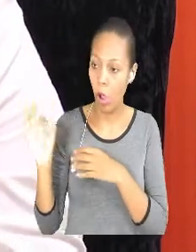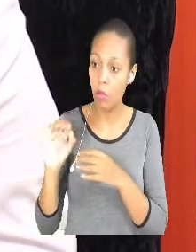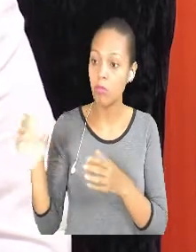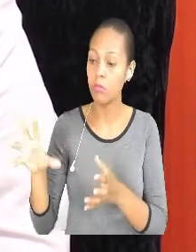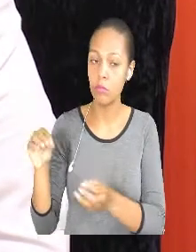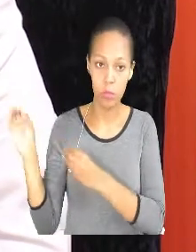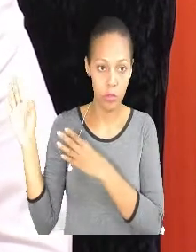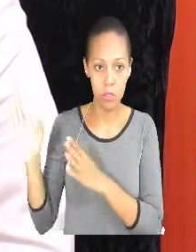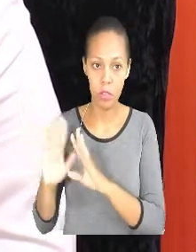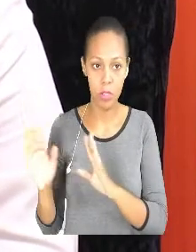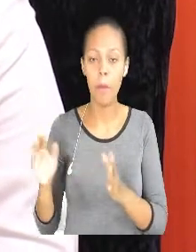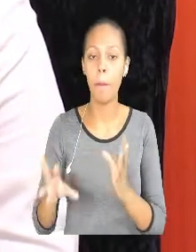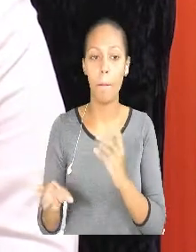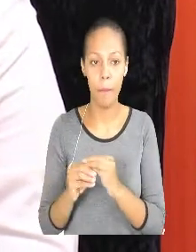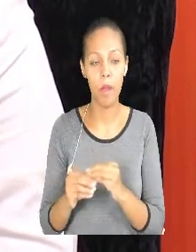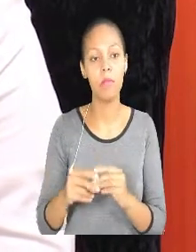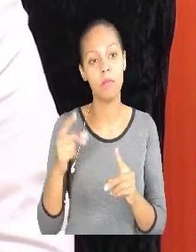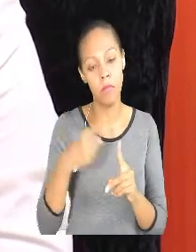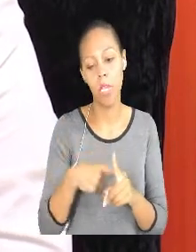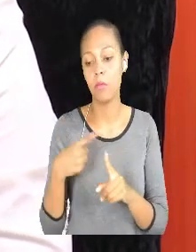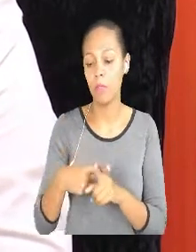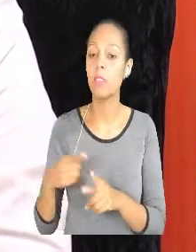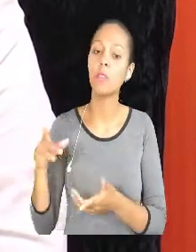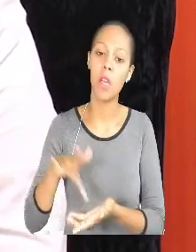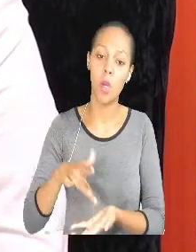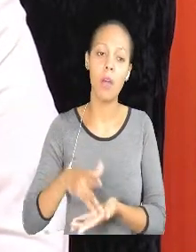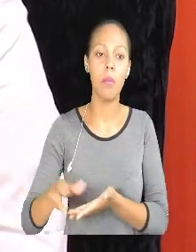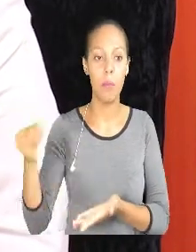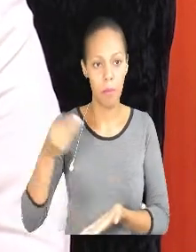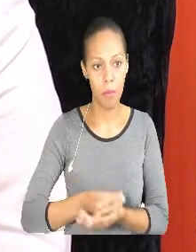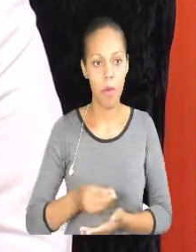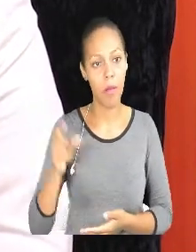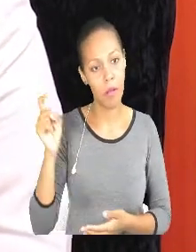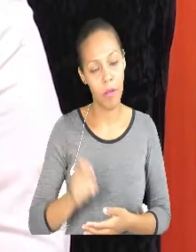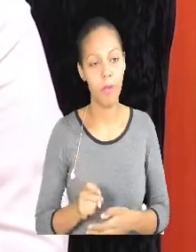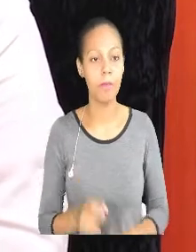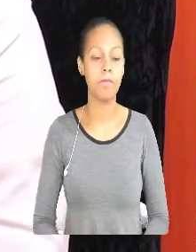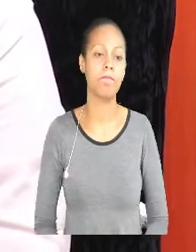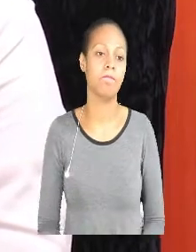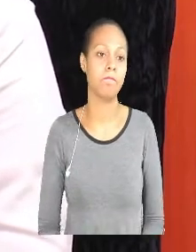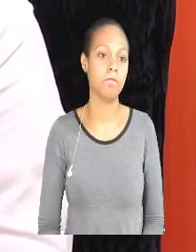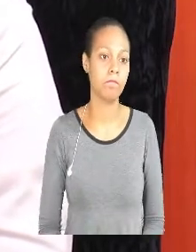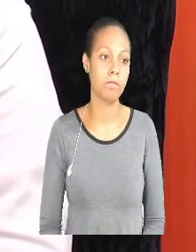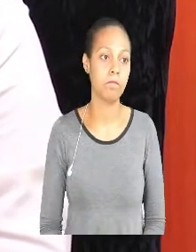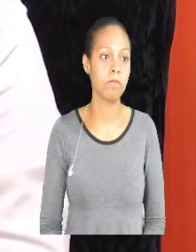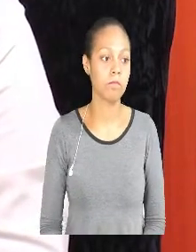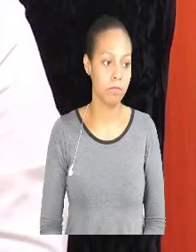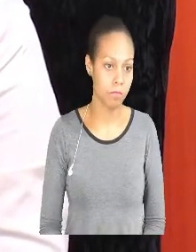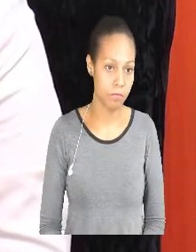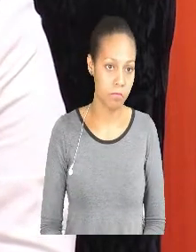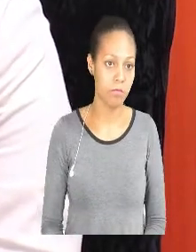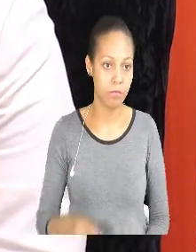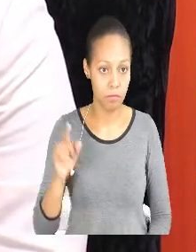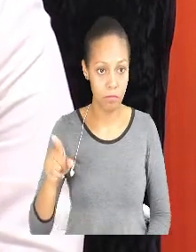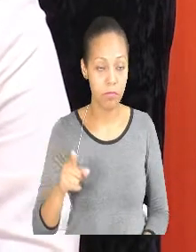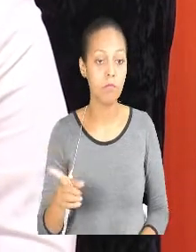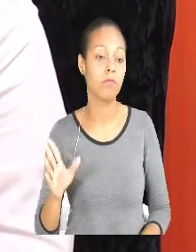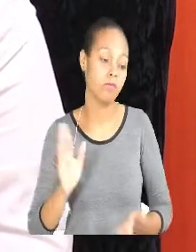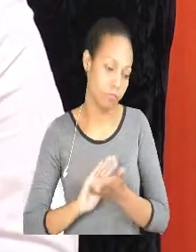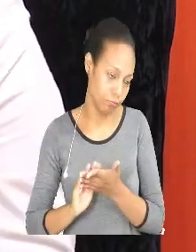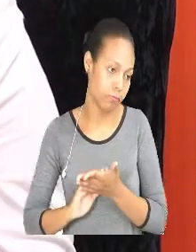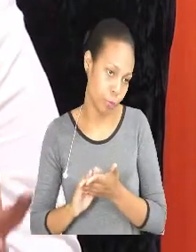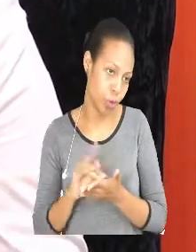tiene que pagar los canones de arriendo que tiene pendientes con el arrendador. ¿Sí? De esta forma podemos solucionar eso